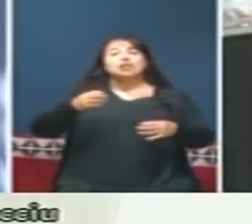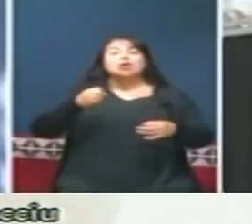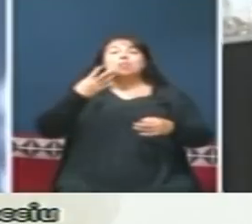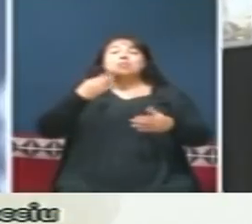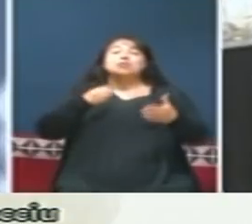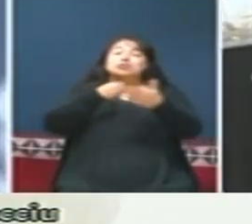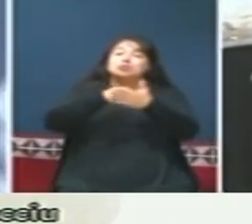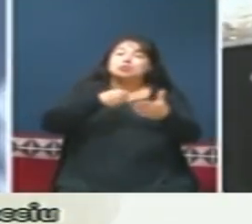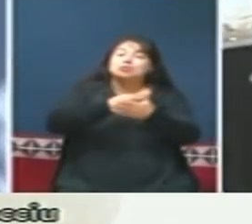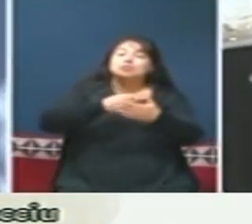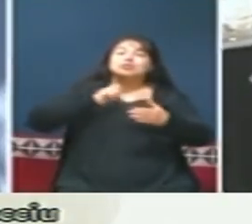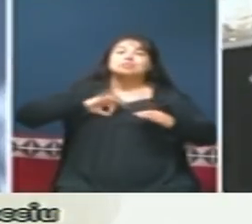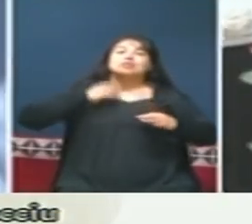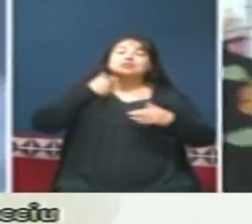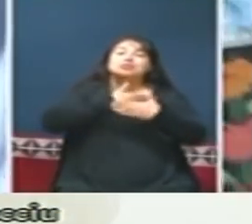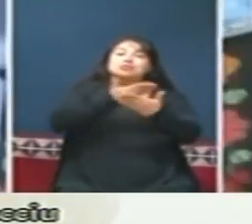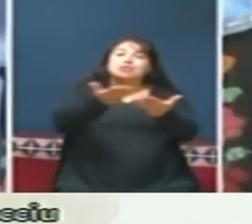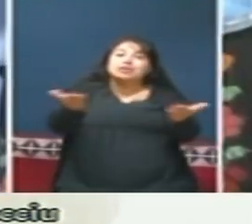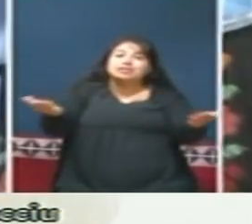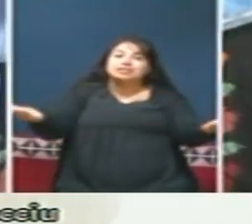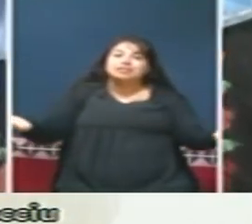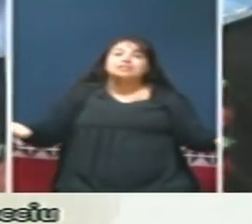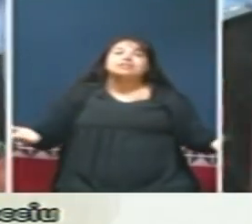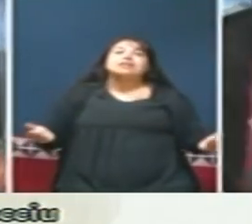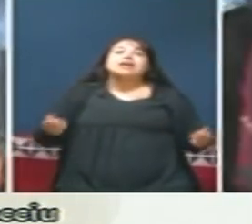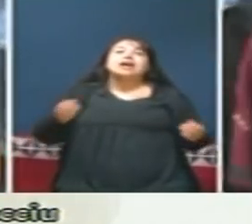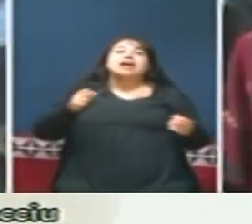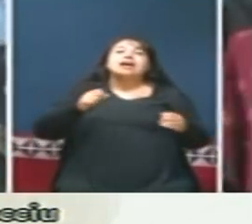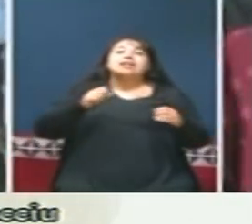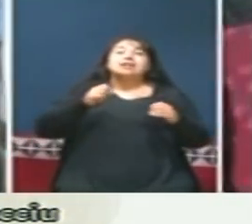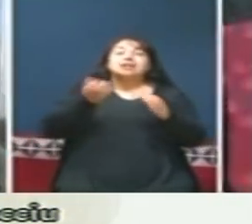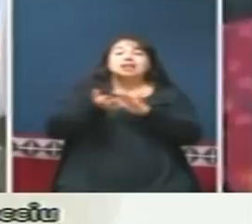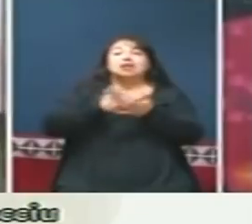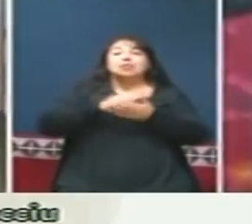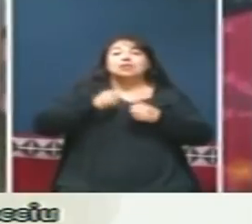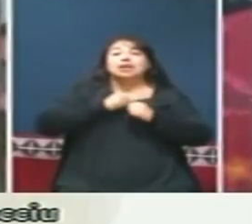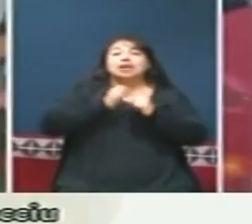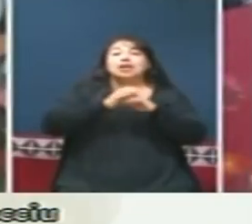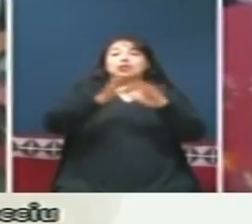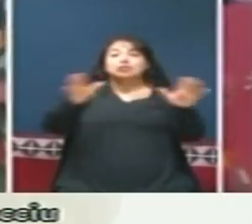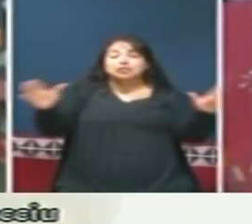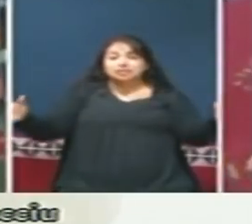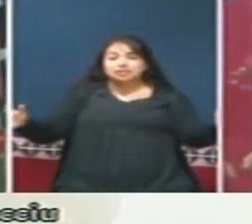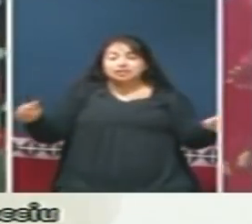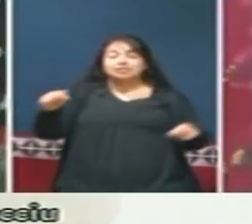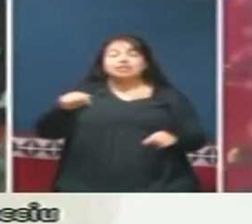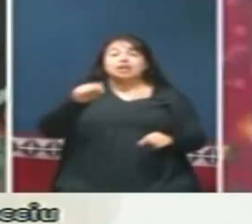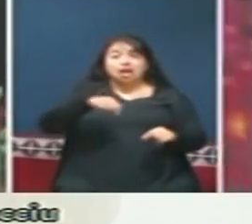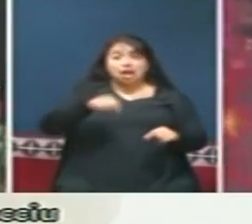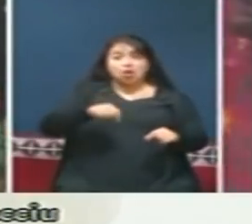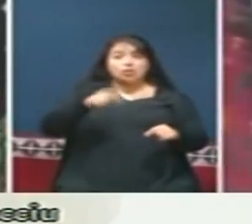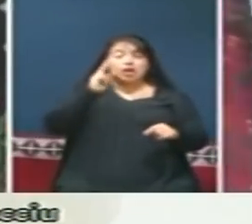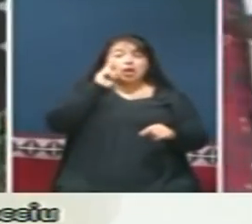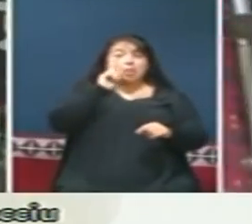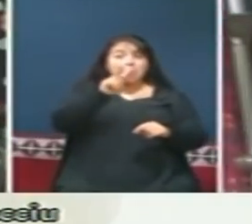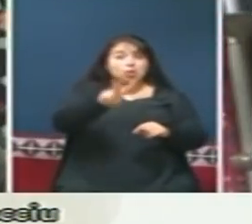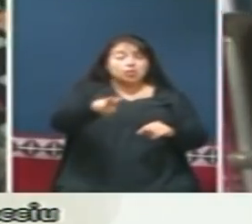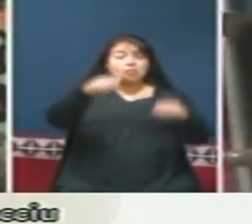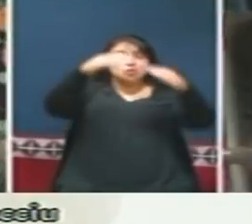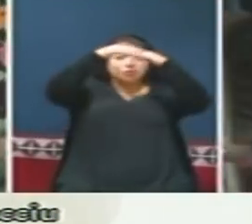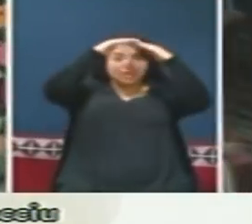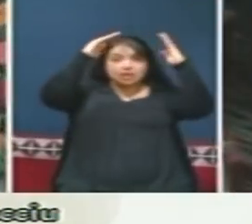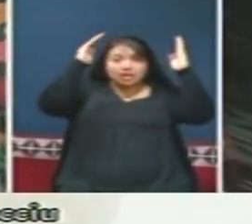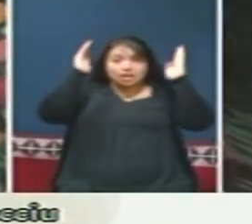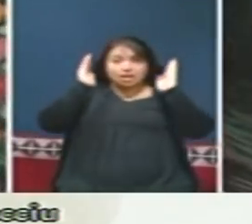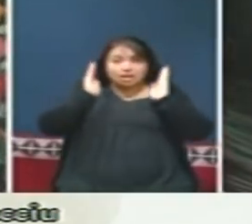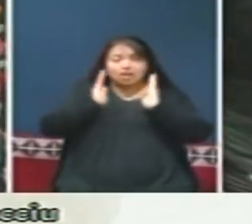incensa las imágenes de la Virgen del Valle, que nos vino a visitar desde la diócesis de Catamarca. En un momento de silencio,